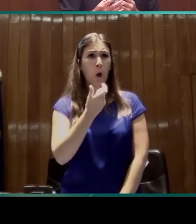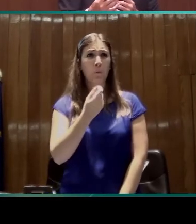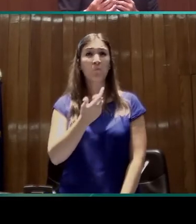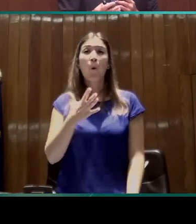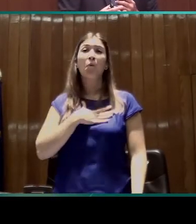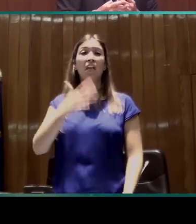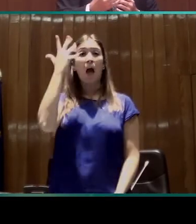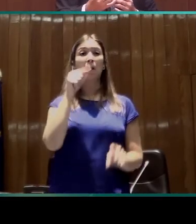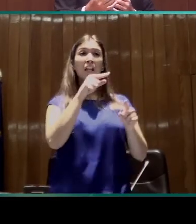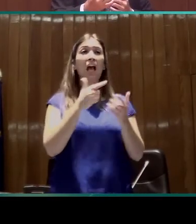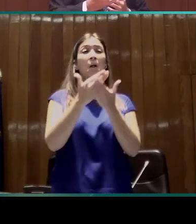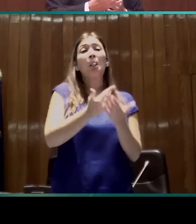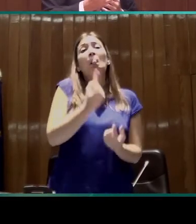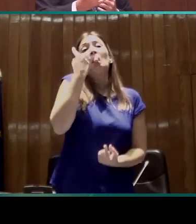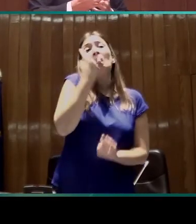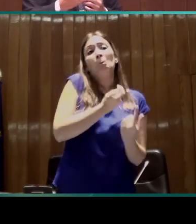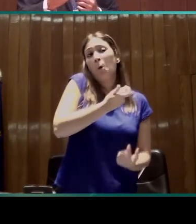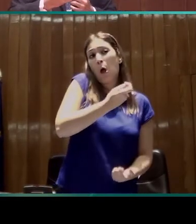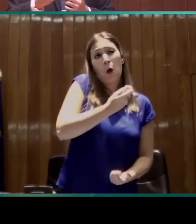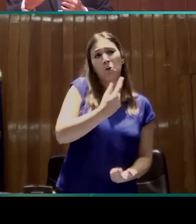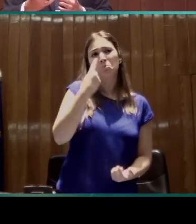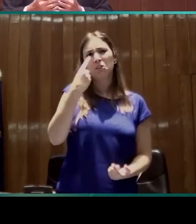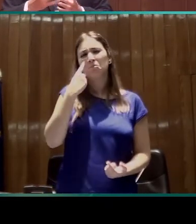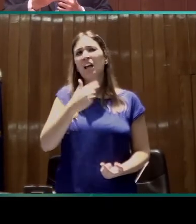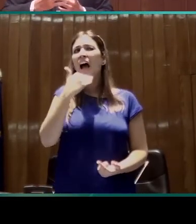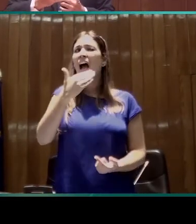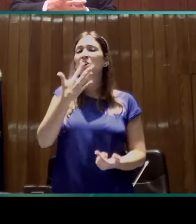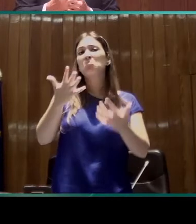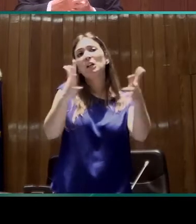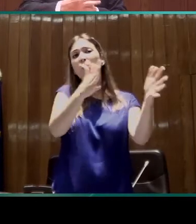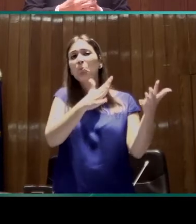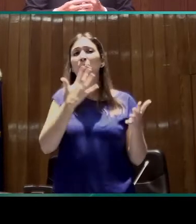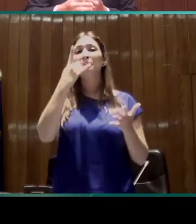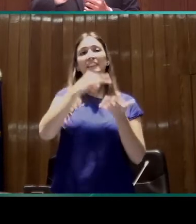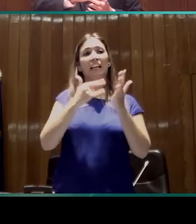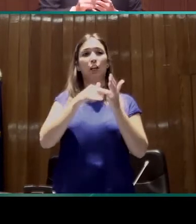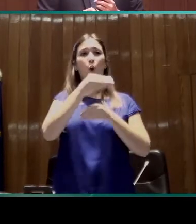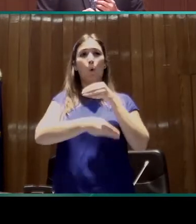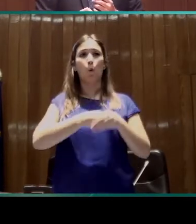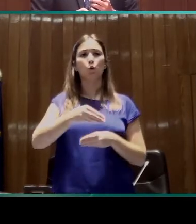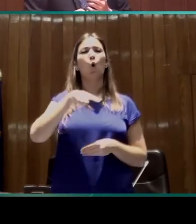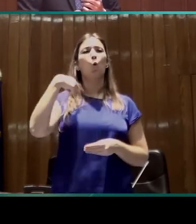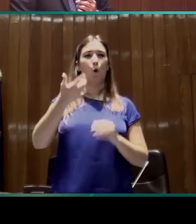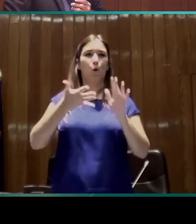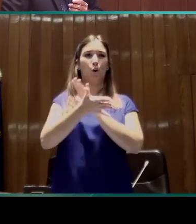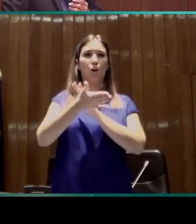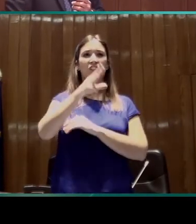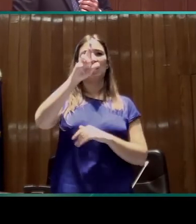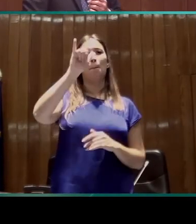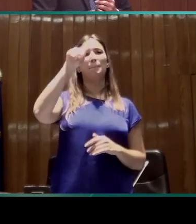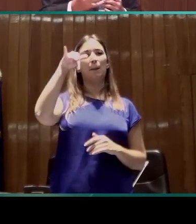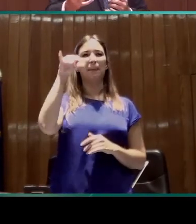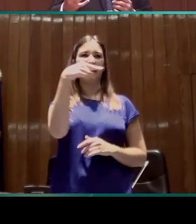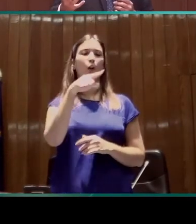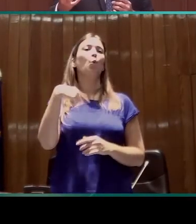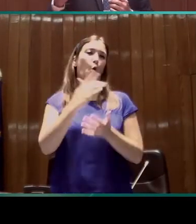de signos americana en donde observa algunas tendencias utilizando una técnica de priming que luego describiremos